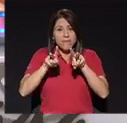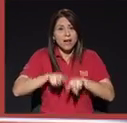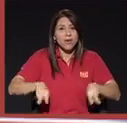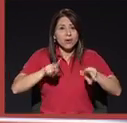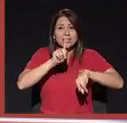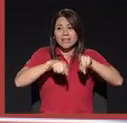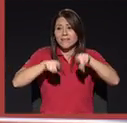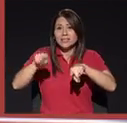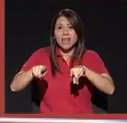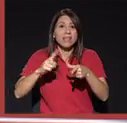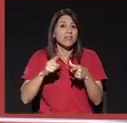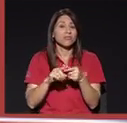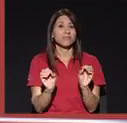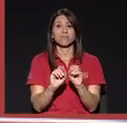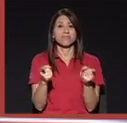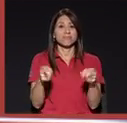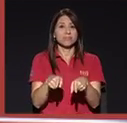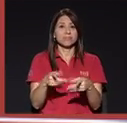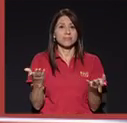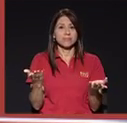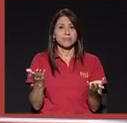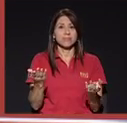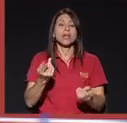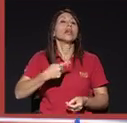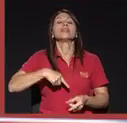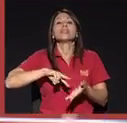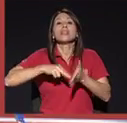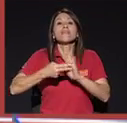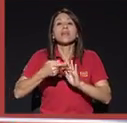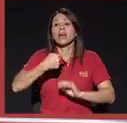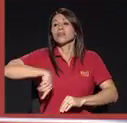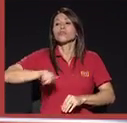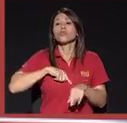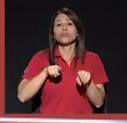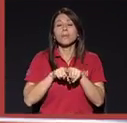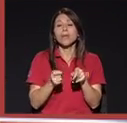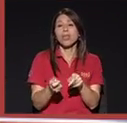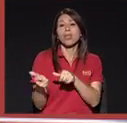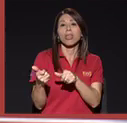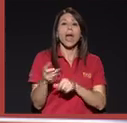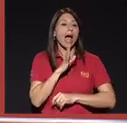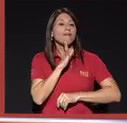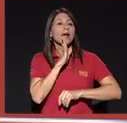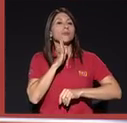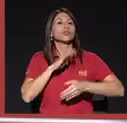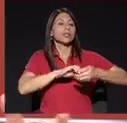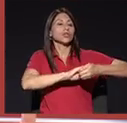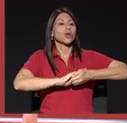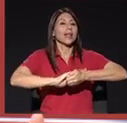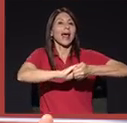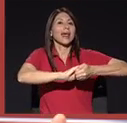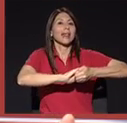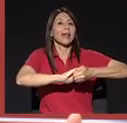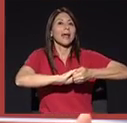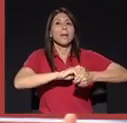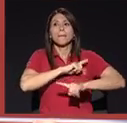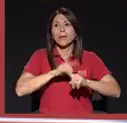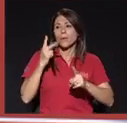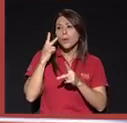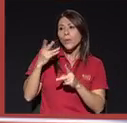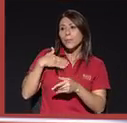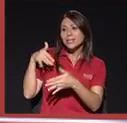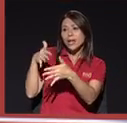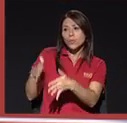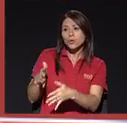diversidad, pues no se lleva a cabo, ¿verdad? Validamos la exclusión, hablamos de solidaridad y mis alumnos en la mañana, tengo 4 que